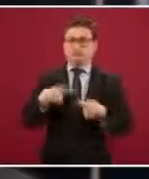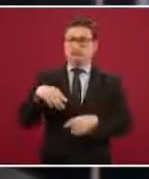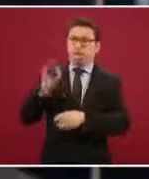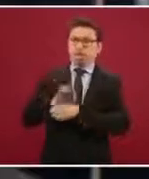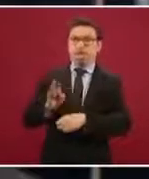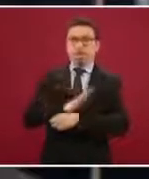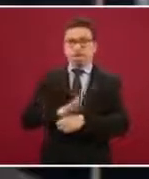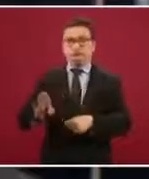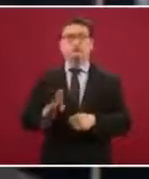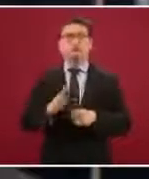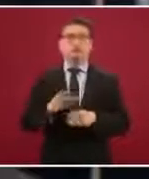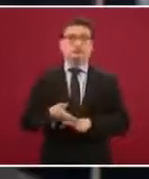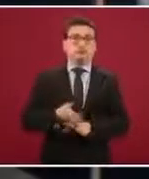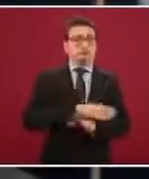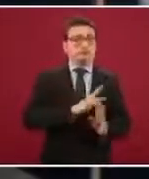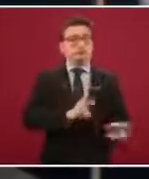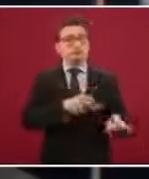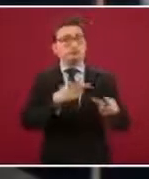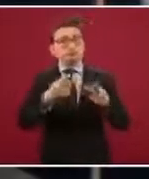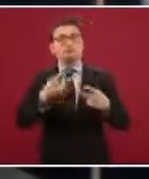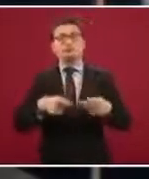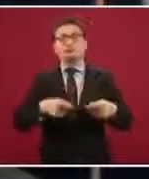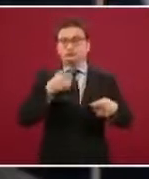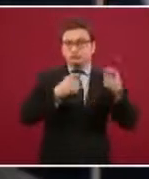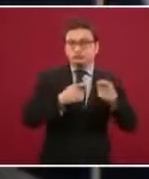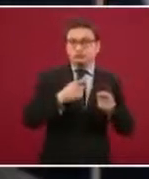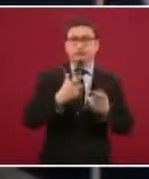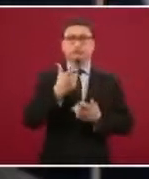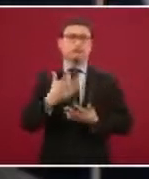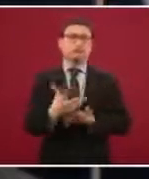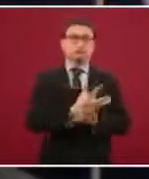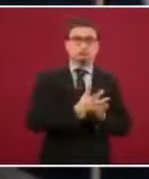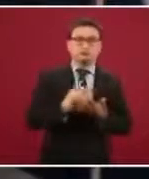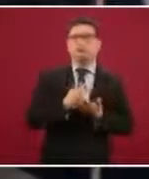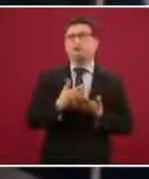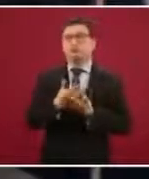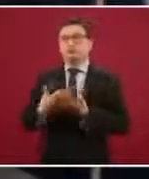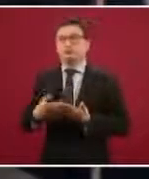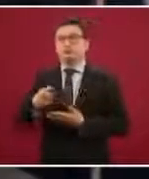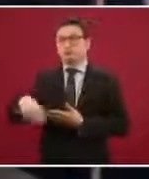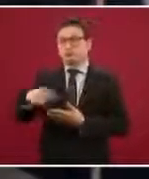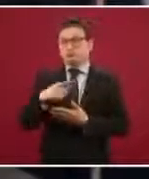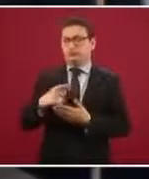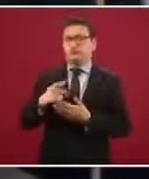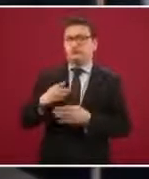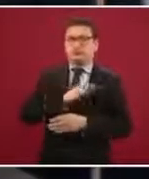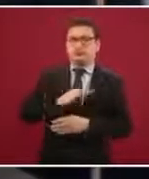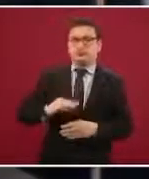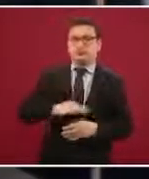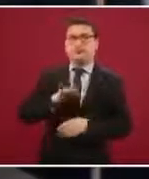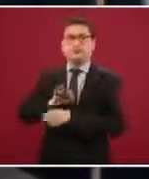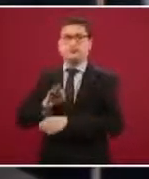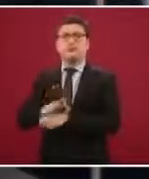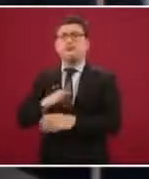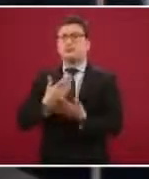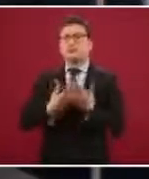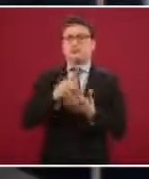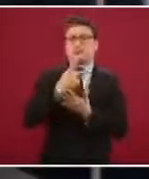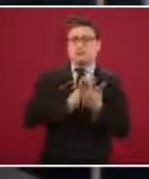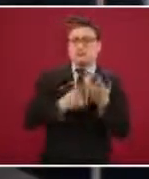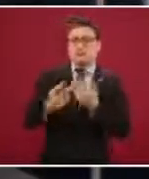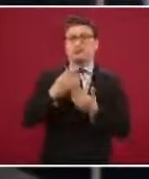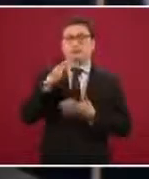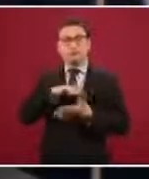las subastas municipios ahora con este programa de lectura o sea como digamos ahora sí que la contabilidad